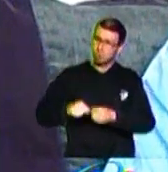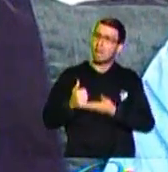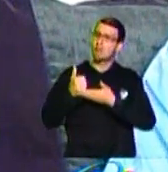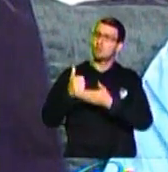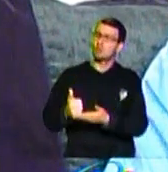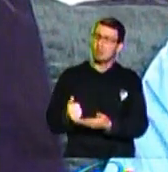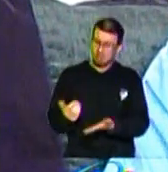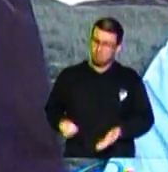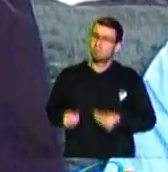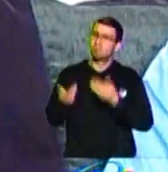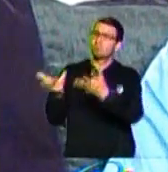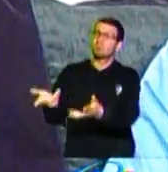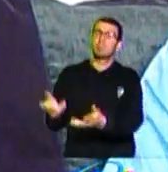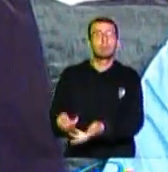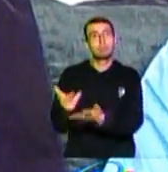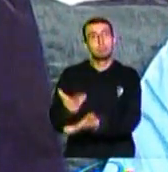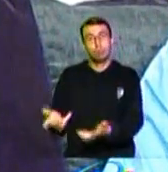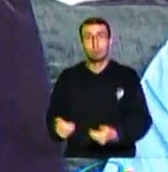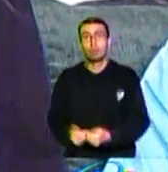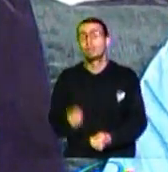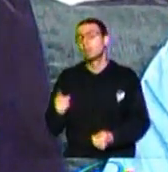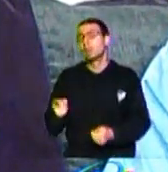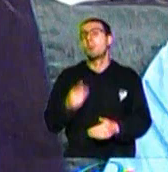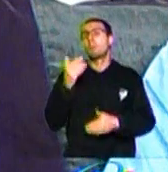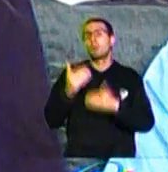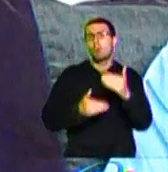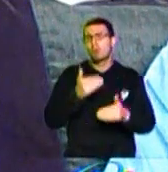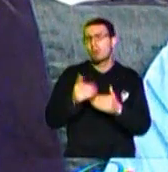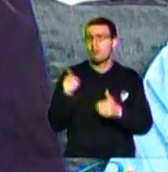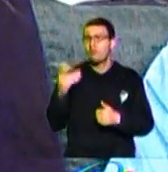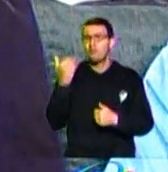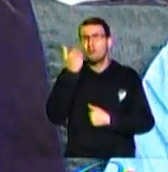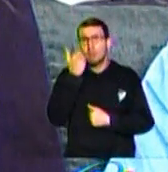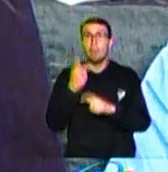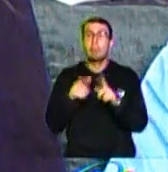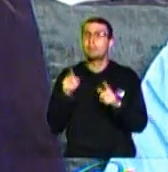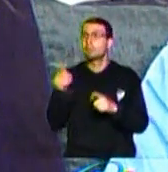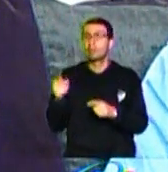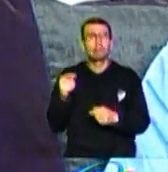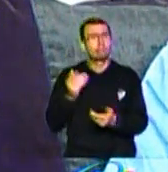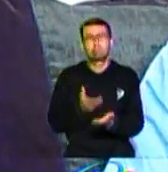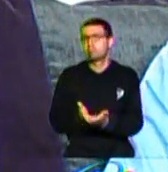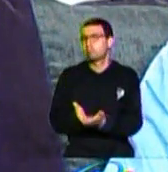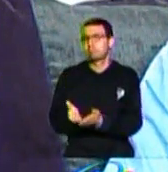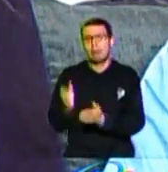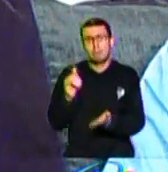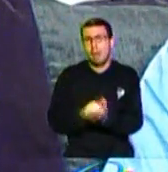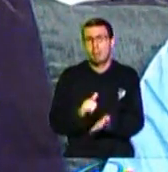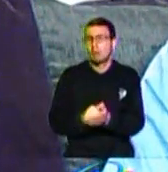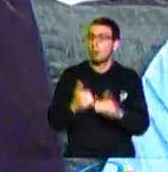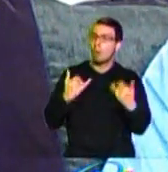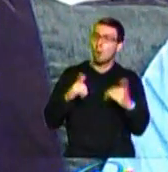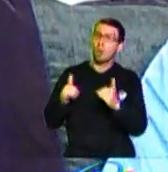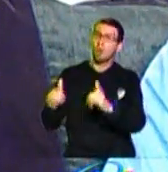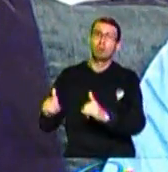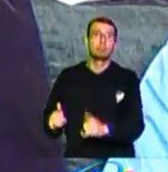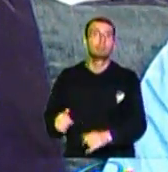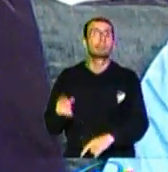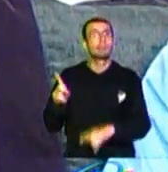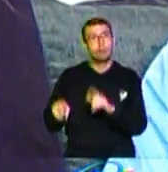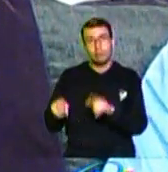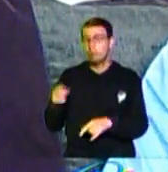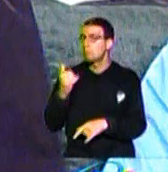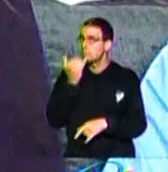a unos procesos patológicos realmente muy avanzados y los están engañando. Y tristemente hay